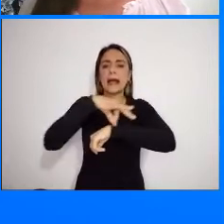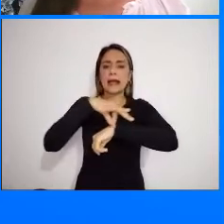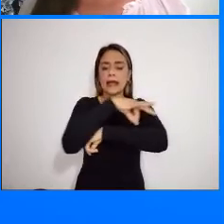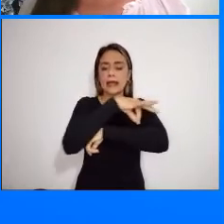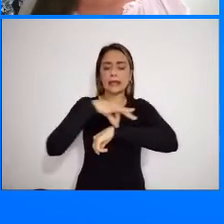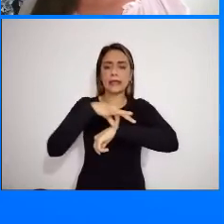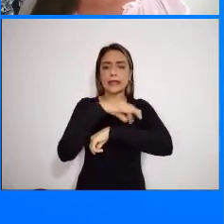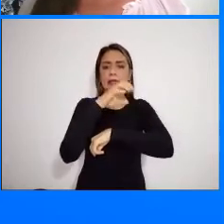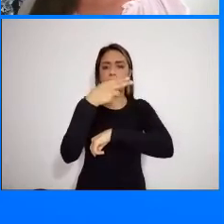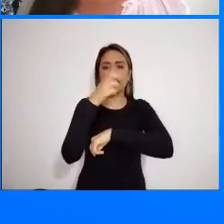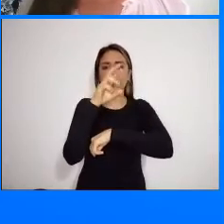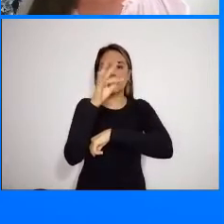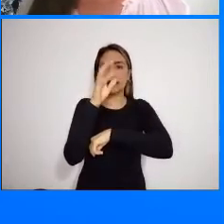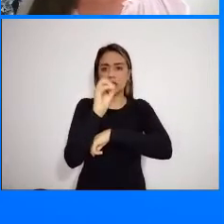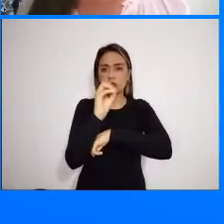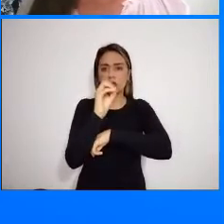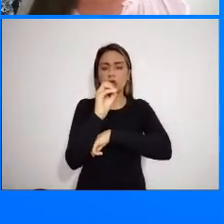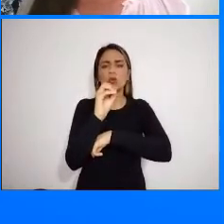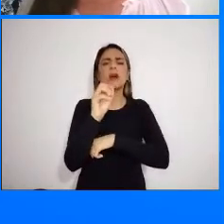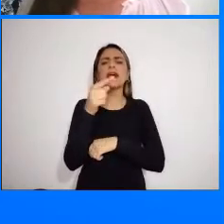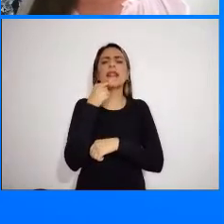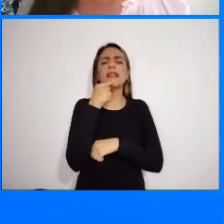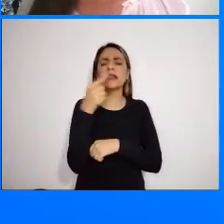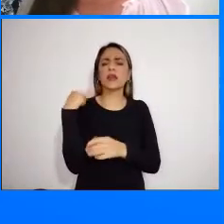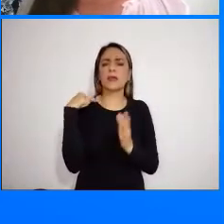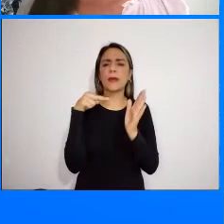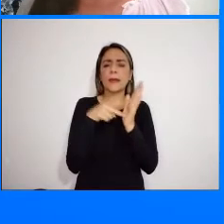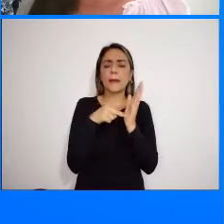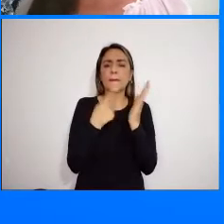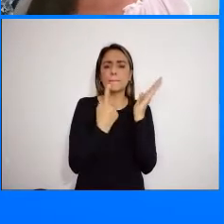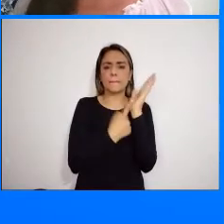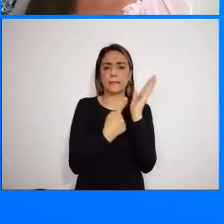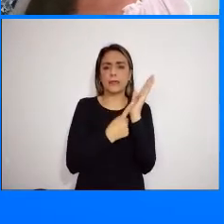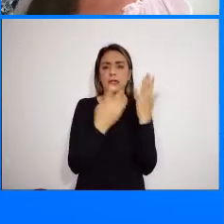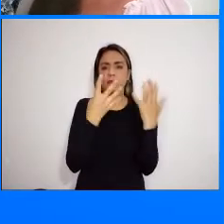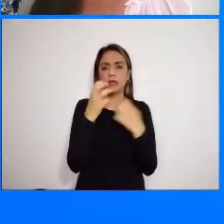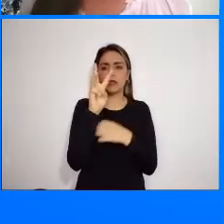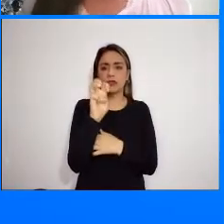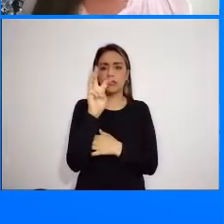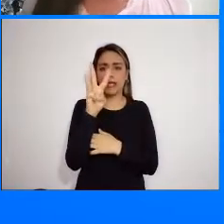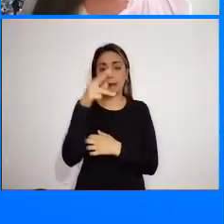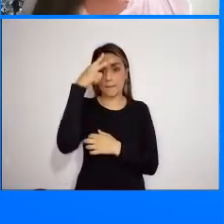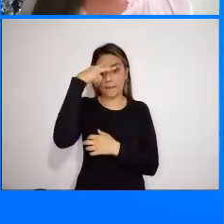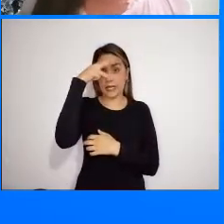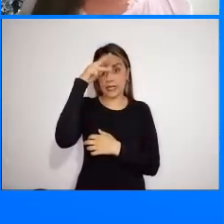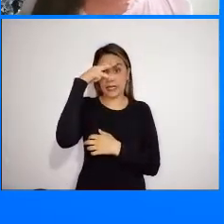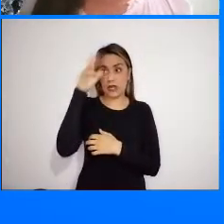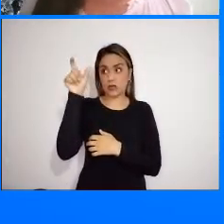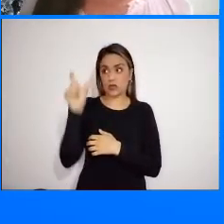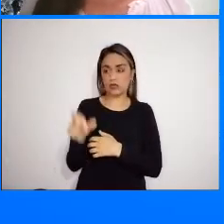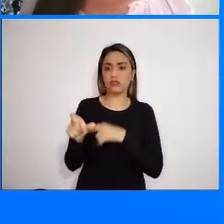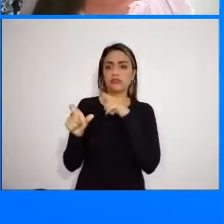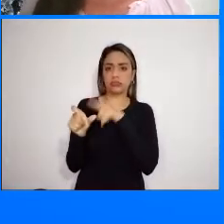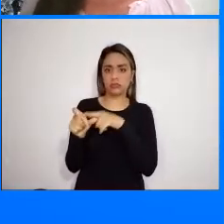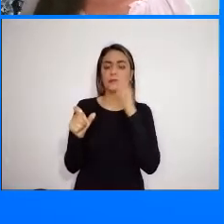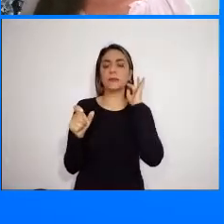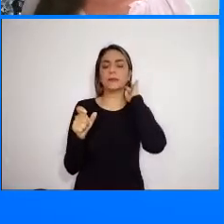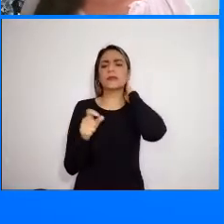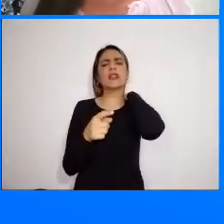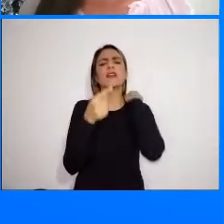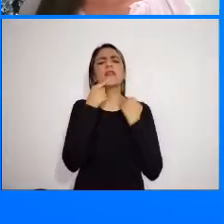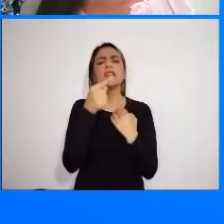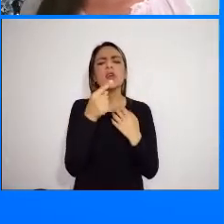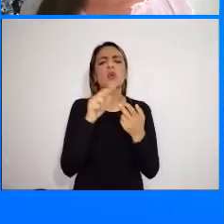Ceballos Lascurain en 1983. Él es mexicano y pues tuvo